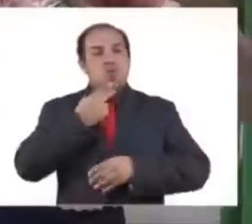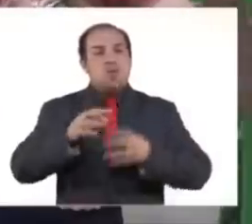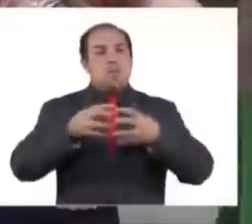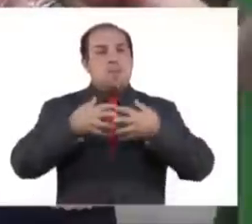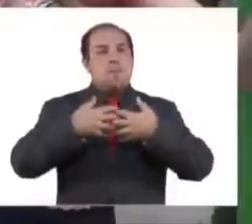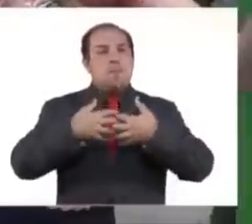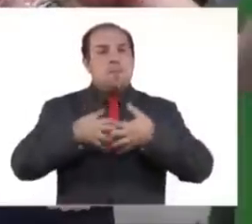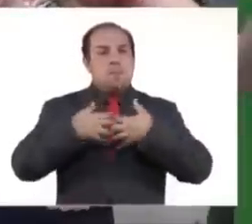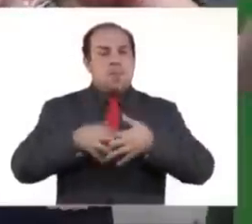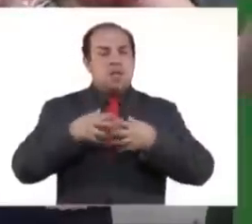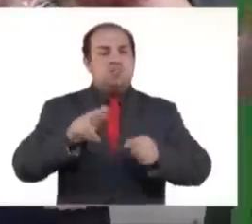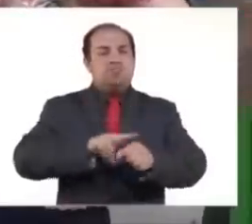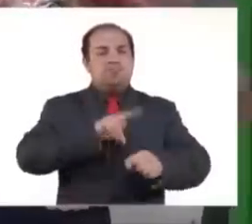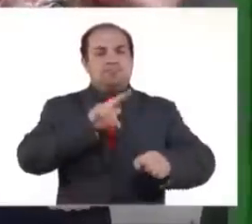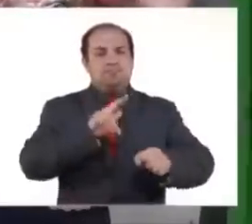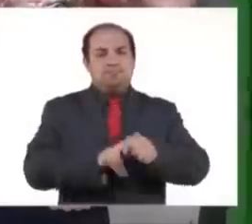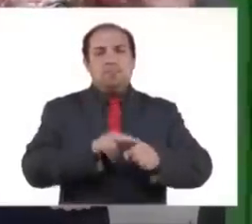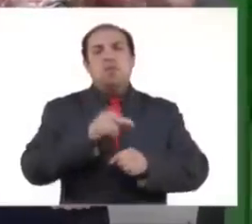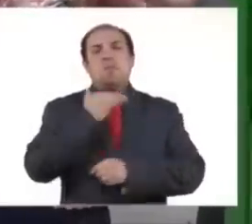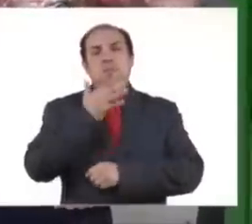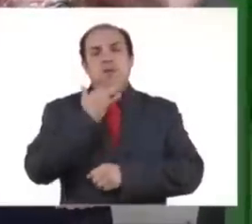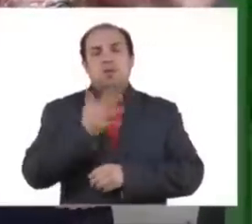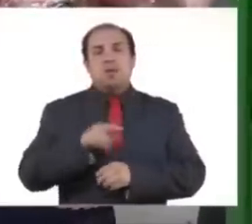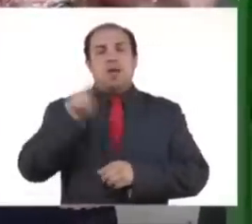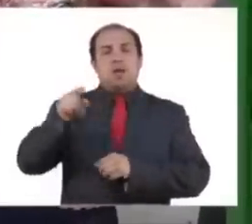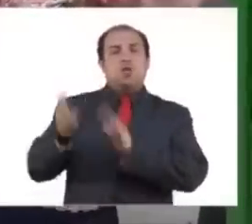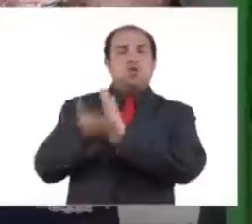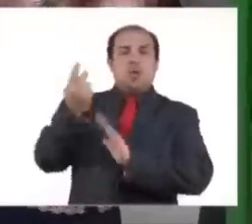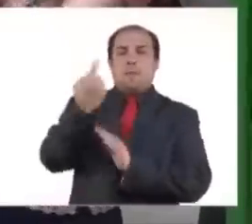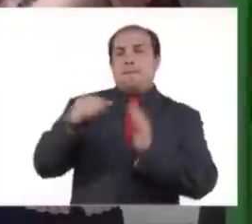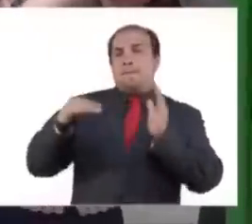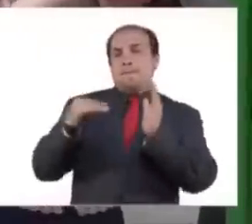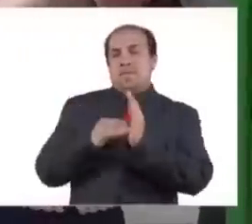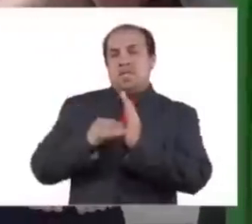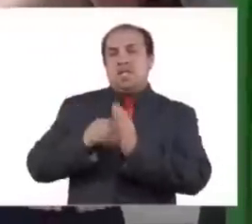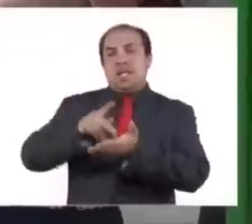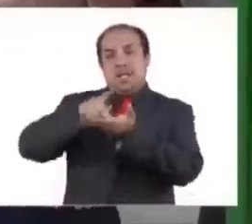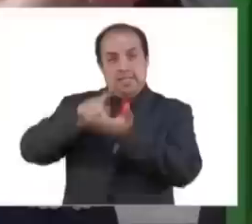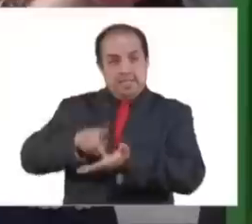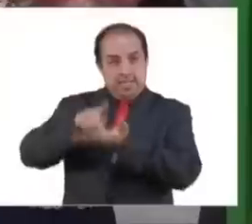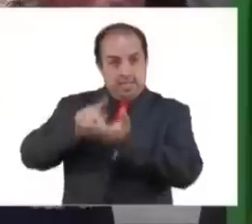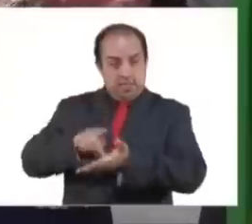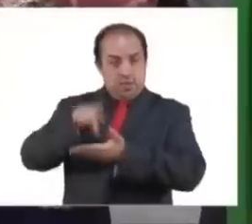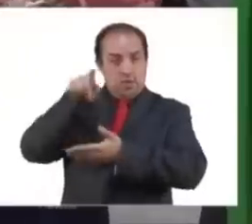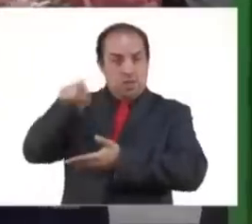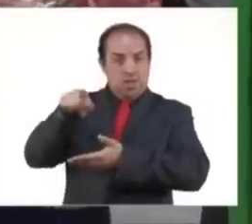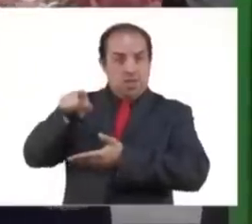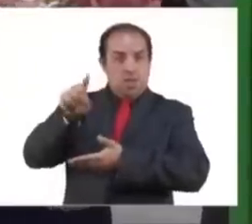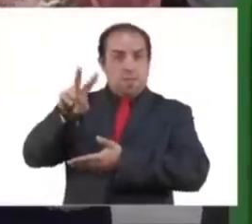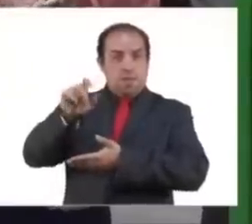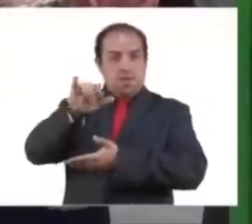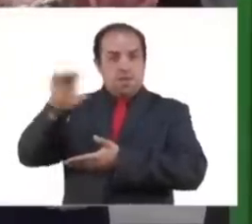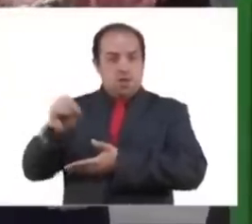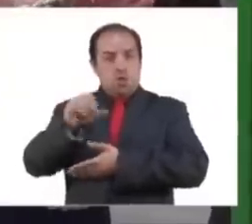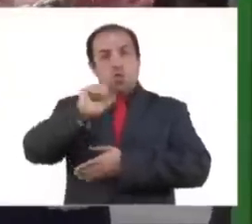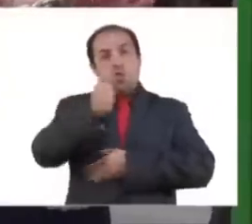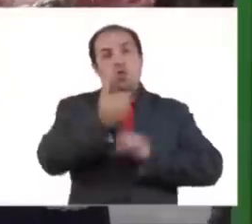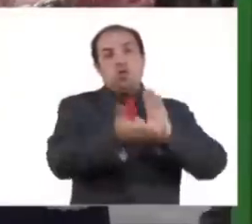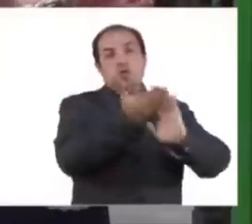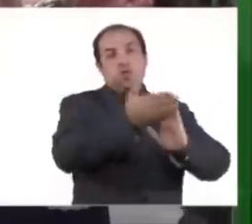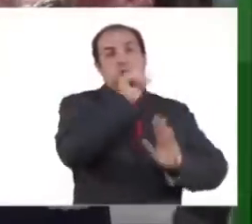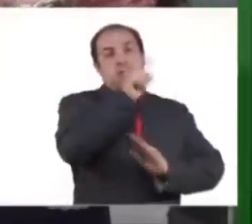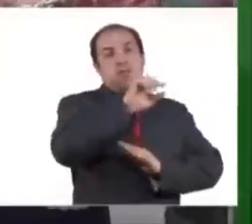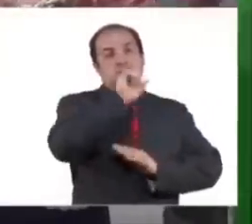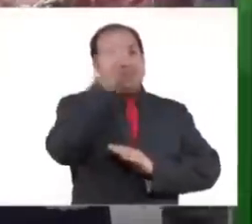en Vallejo. Estamos construyendo otra de 1000 toneladas que va a estar en San Juan de Aragón. Entonces,